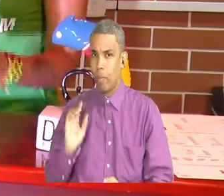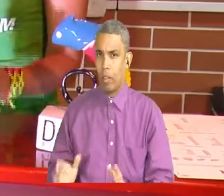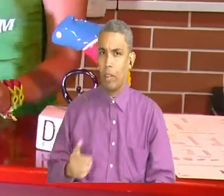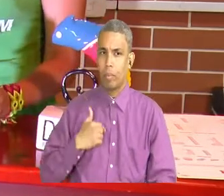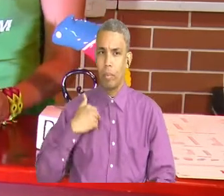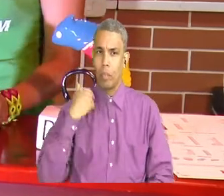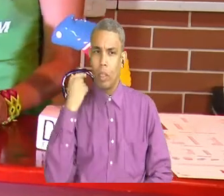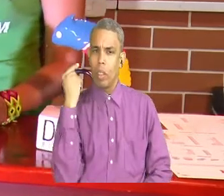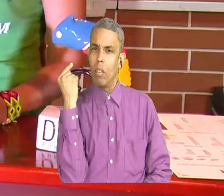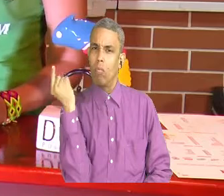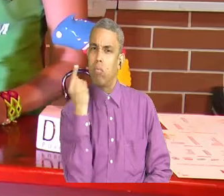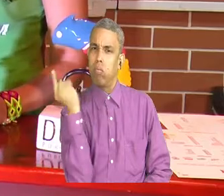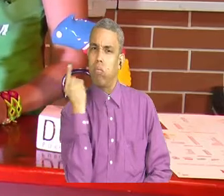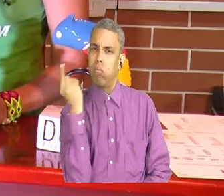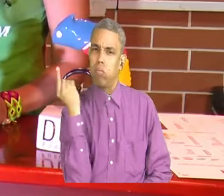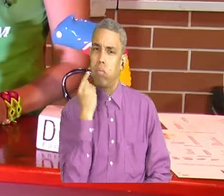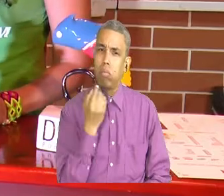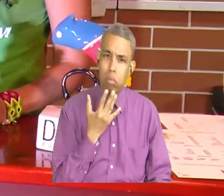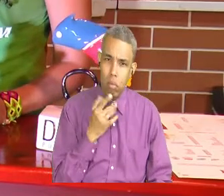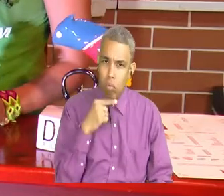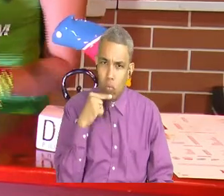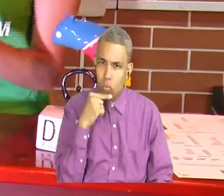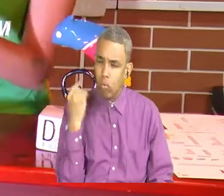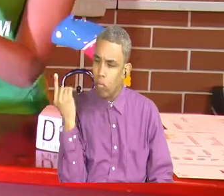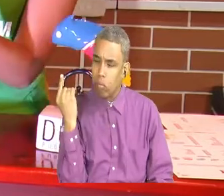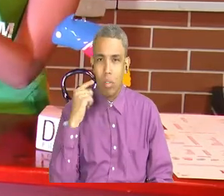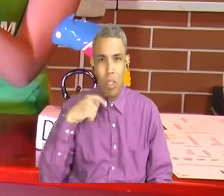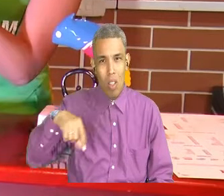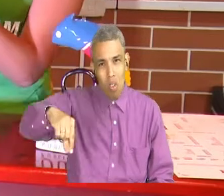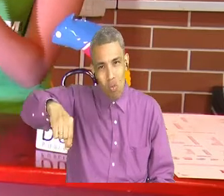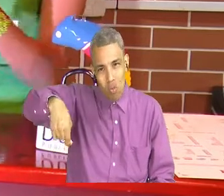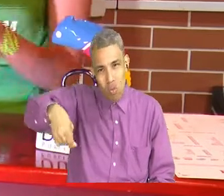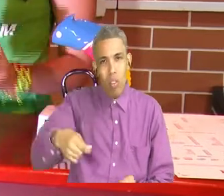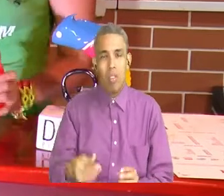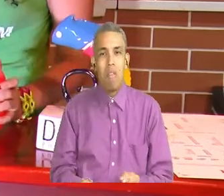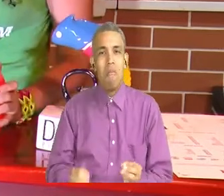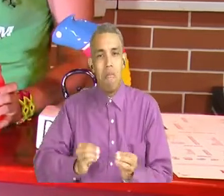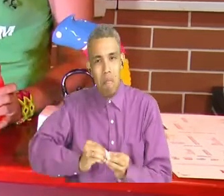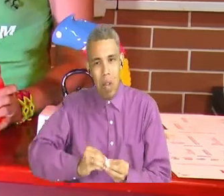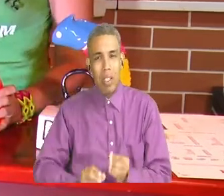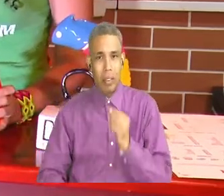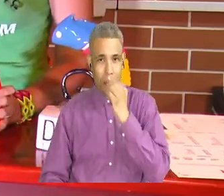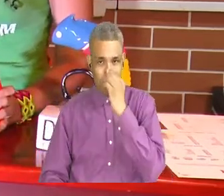¿Con qué otro tipo de bebidas podemos acompañar este plato? Además de esta limonada cerezada que se ve